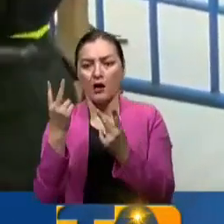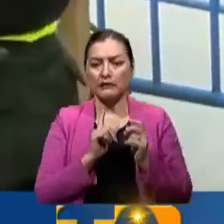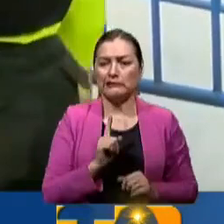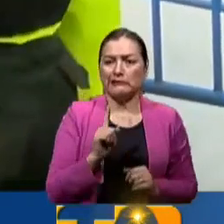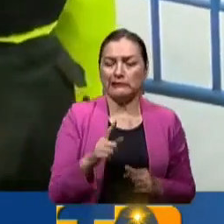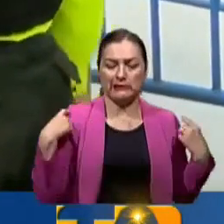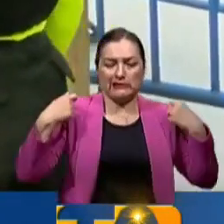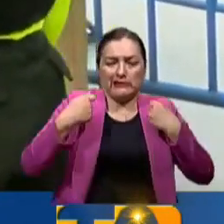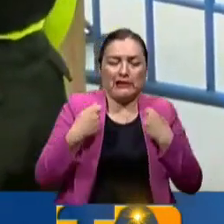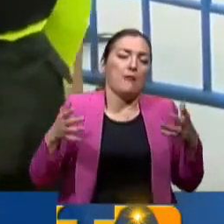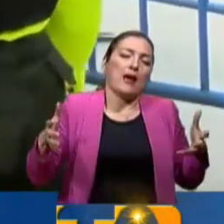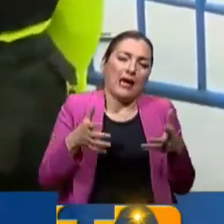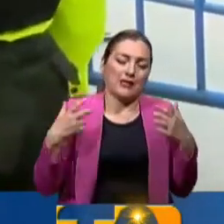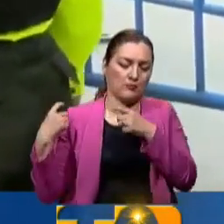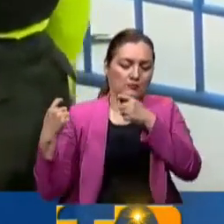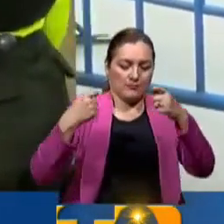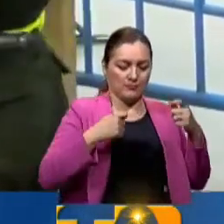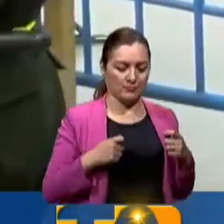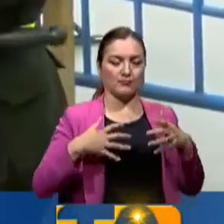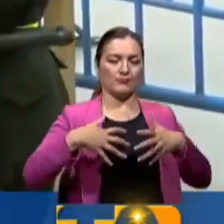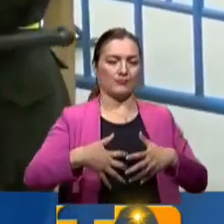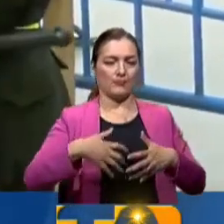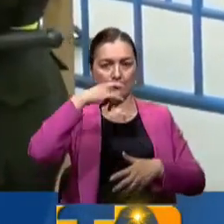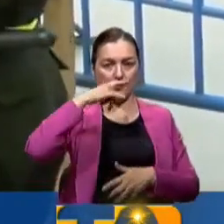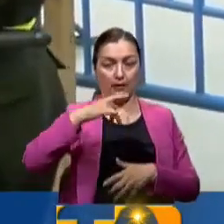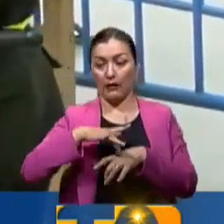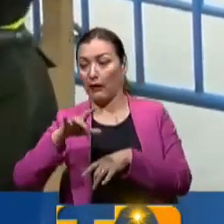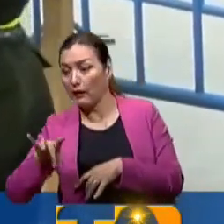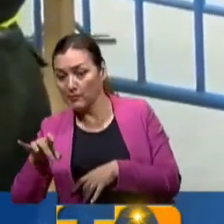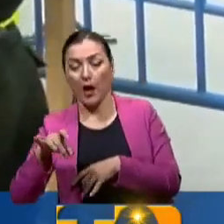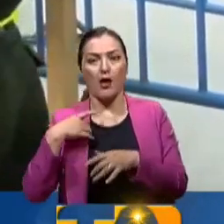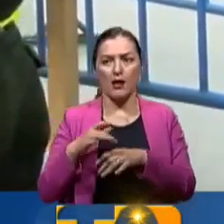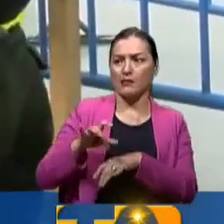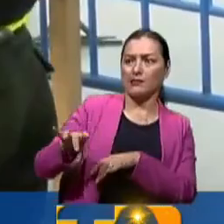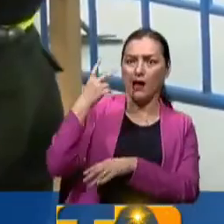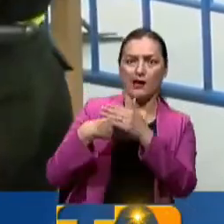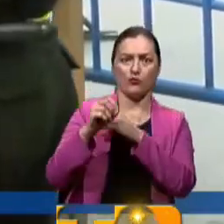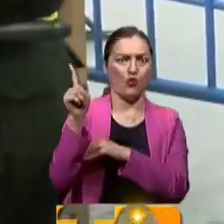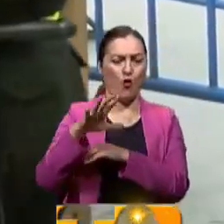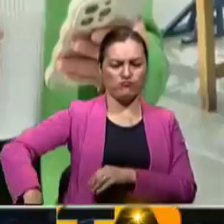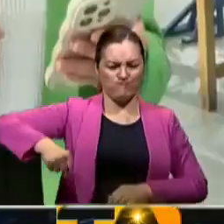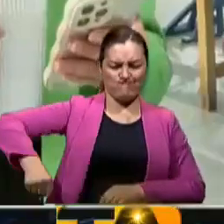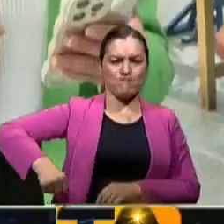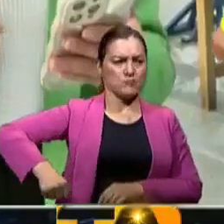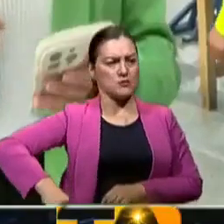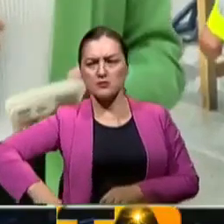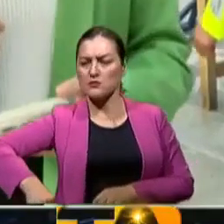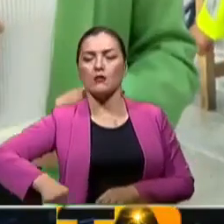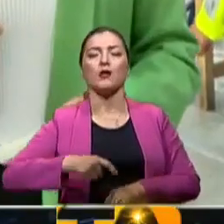siempre esté pendiente de sus cosas y no descuide a los menores de edad que lo acompañen. Es la información que les contamos a esta hora de la